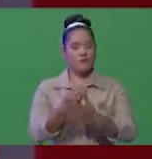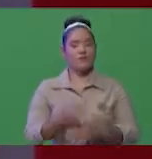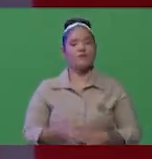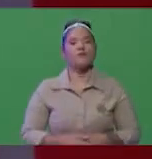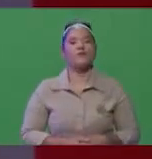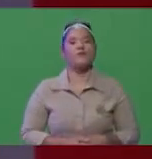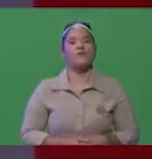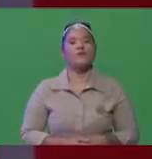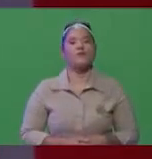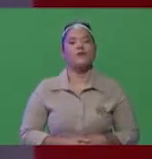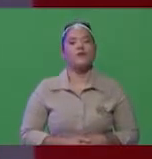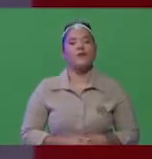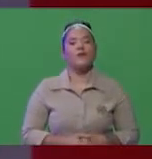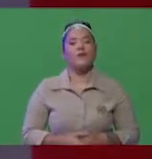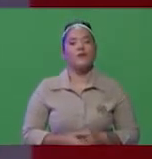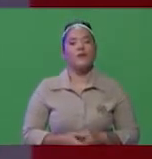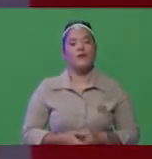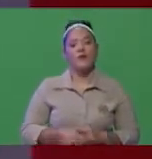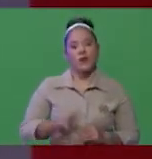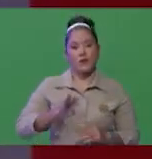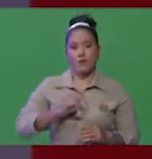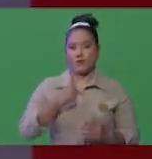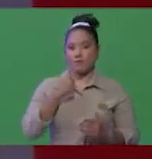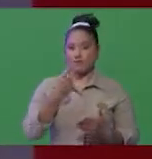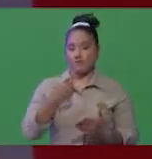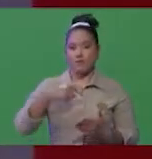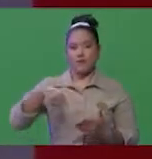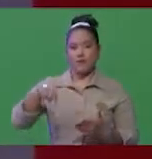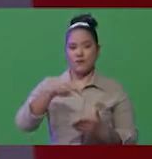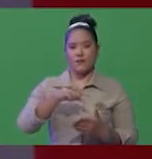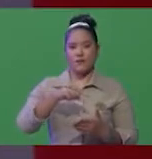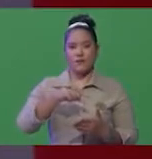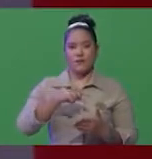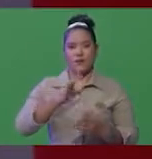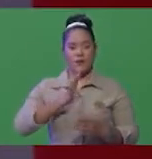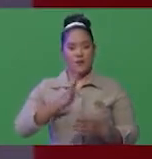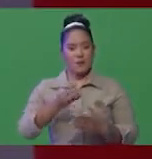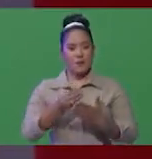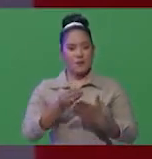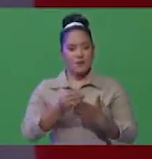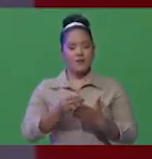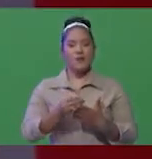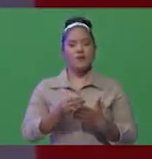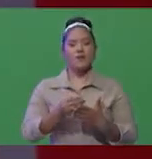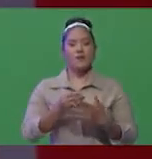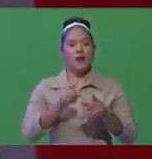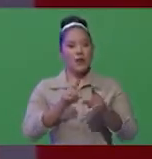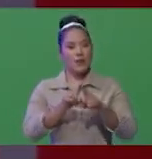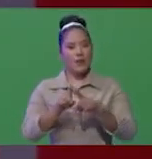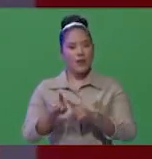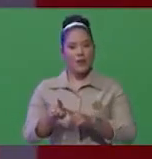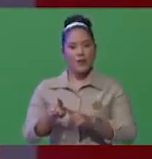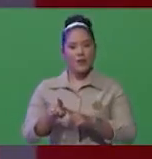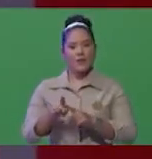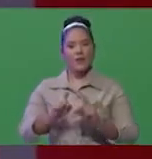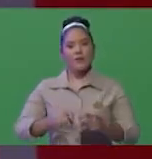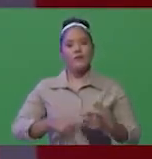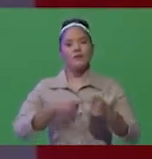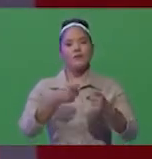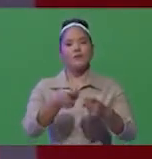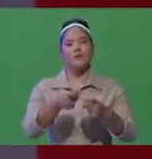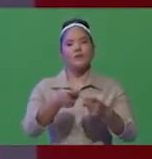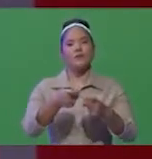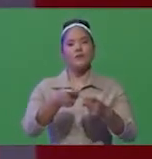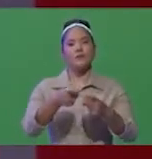de nuestros suplidores. Claro. Y como le decía, tenemos toda una amplia gama de suplidores. Y también precisar que tenemos,